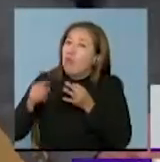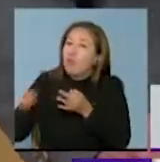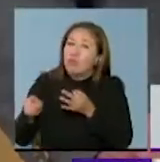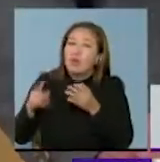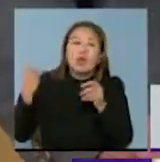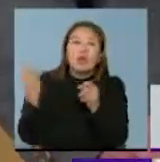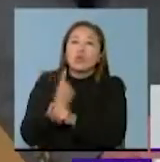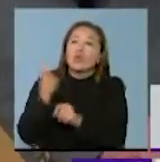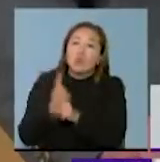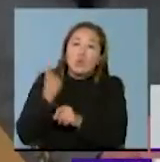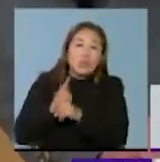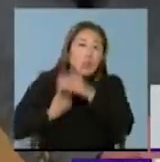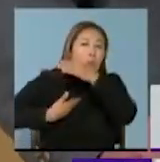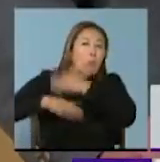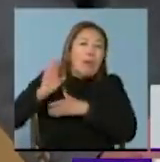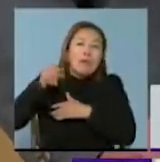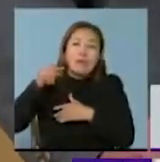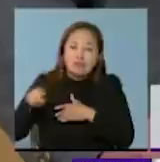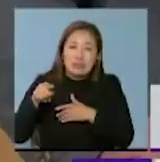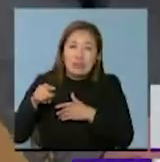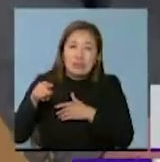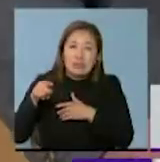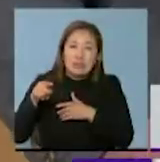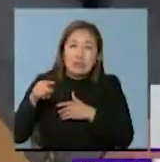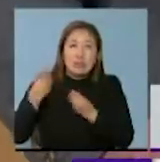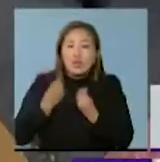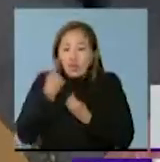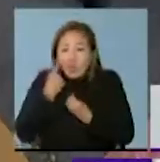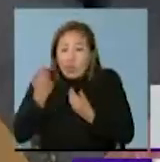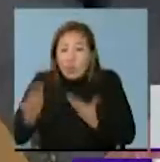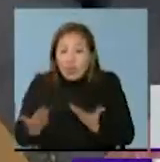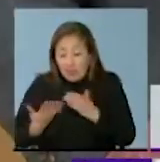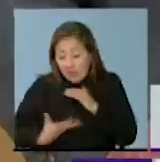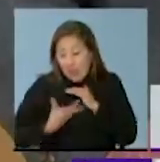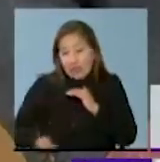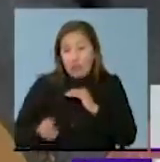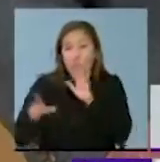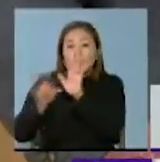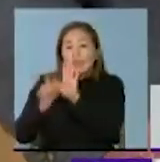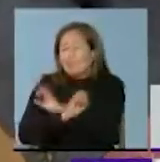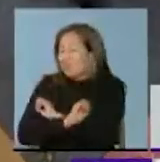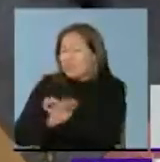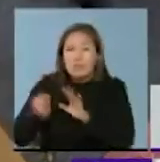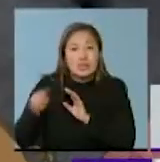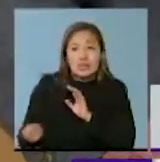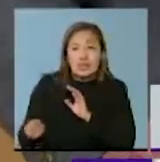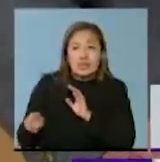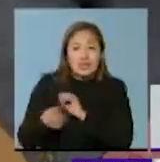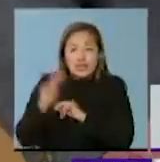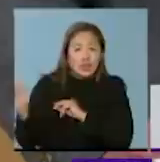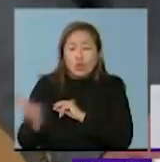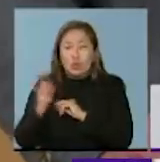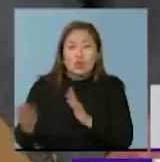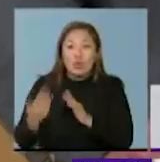en Francia creo que tiene más de 30 años ya, se han dado cuenta que el aborto ha sido una ley nefasta, absolutamente nefasta, y